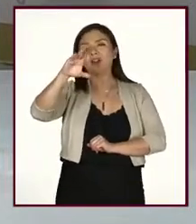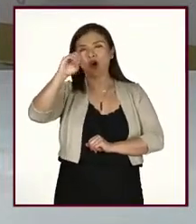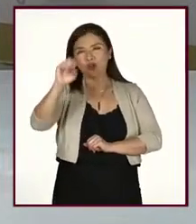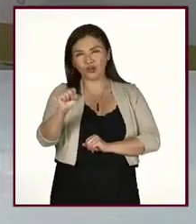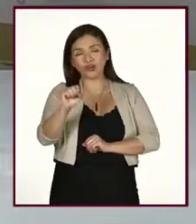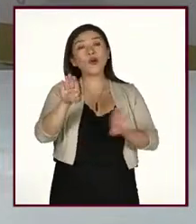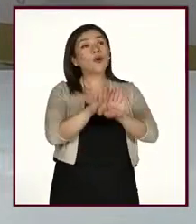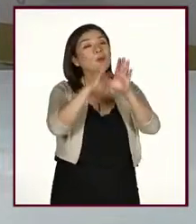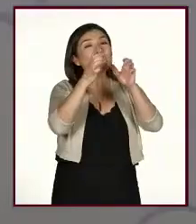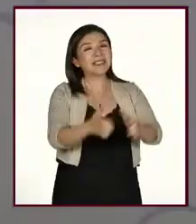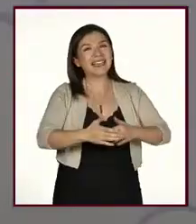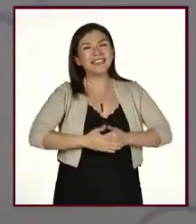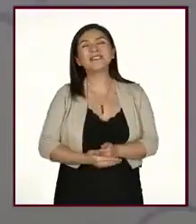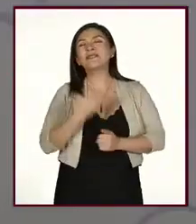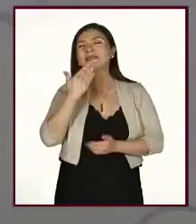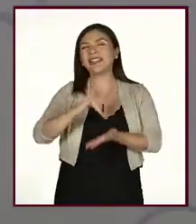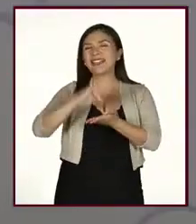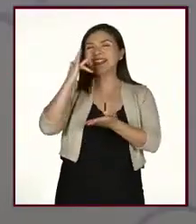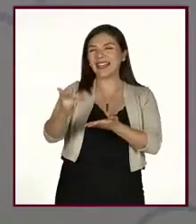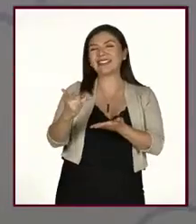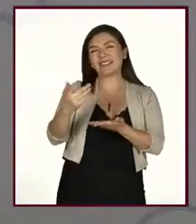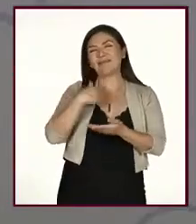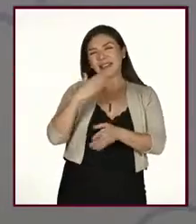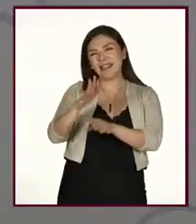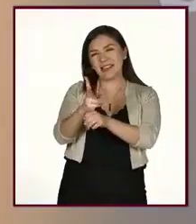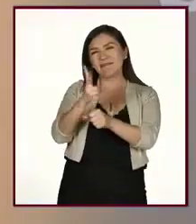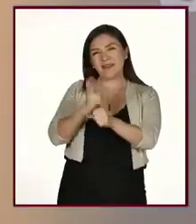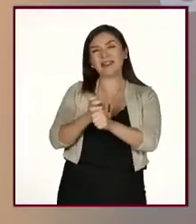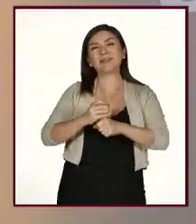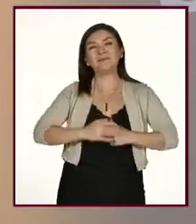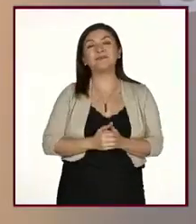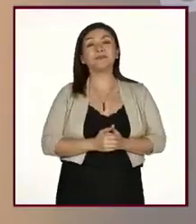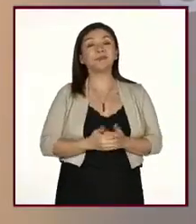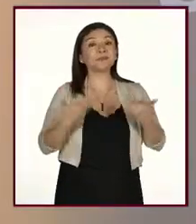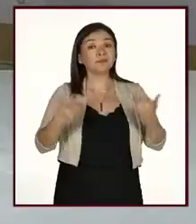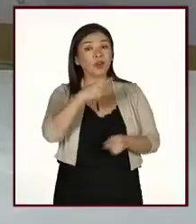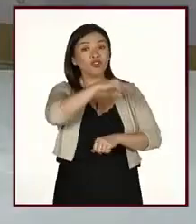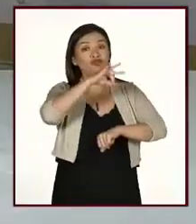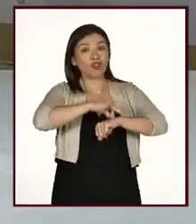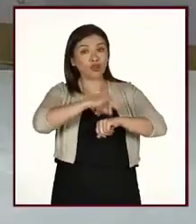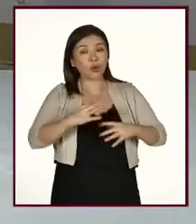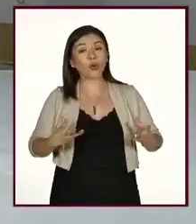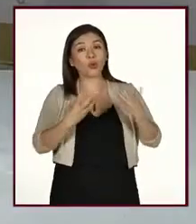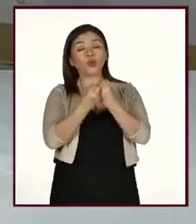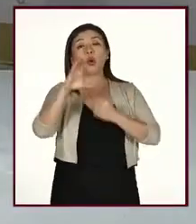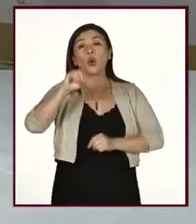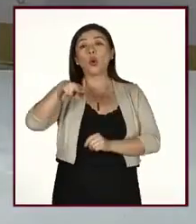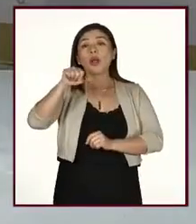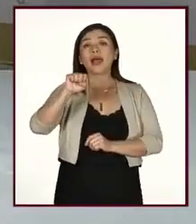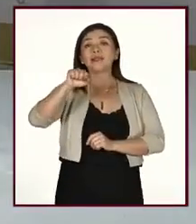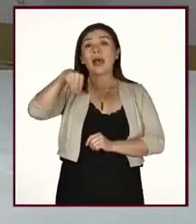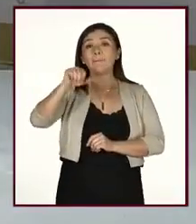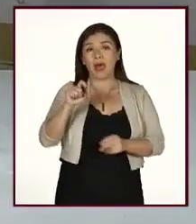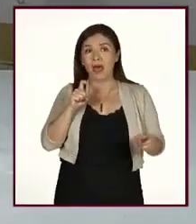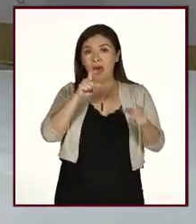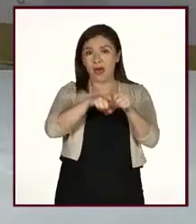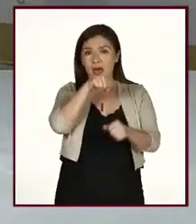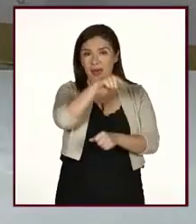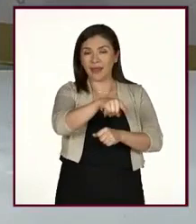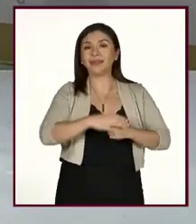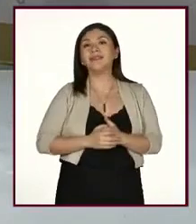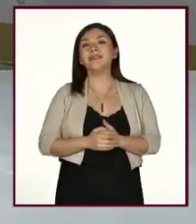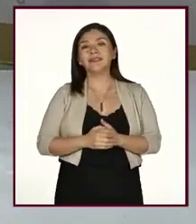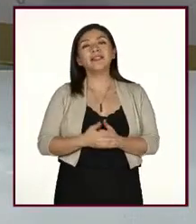está? ¿Cómo está, doctor? Muchas gracias por la invitación. Al contrario, bienvenido, doctor. Gracias. Bueno, médico adscrito a la Comisión Nacional de Salud Mental y